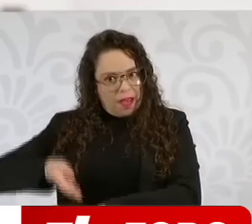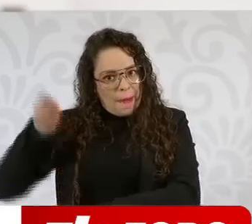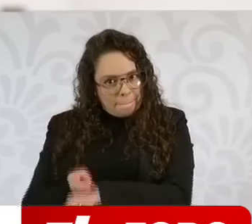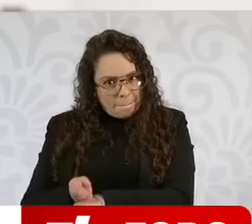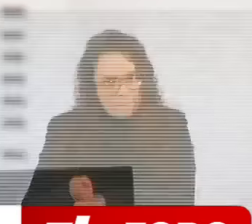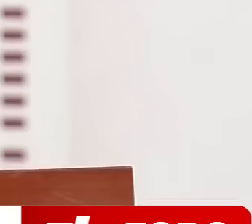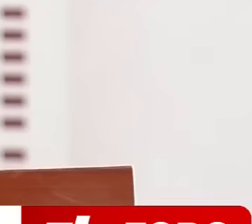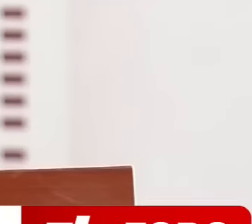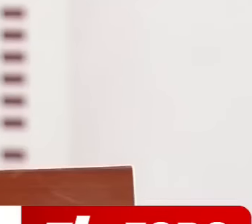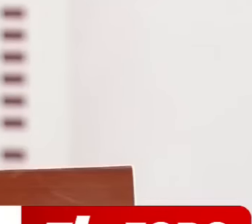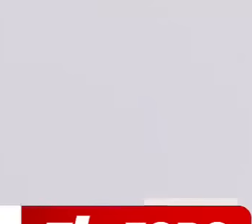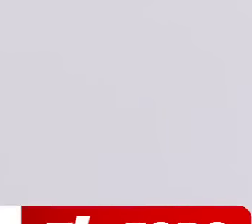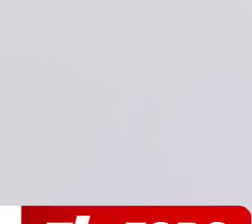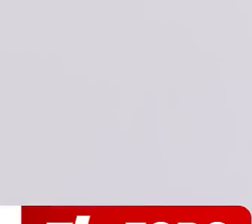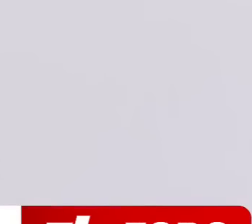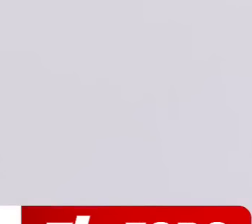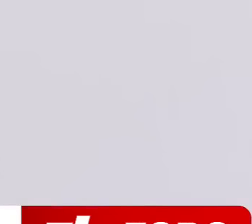dinero?